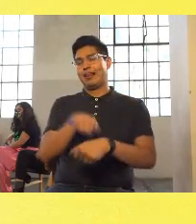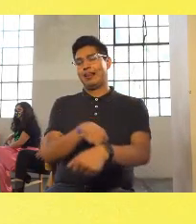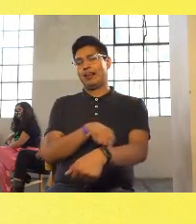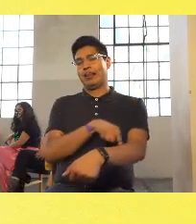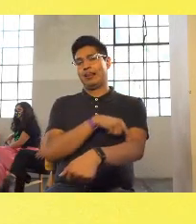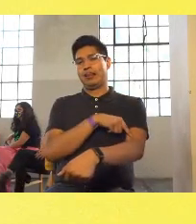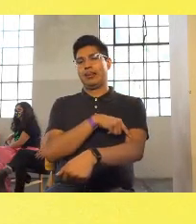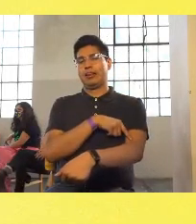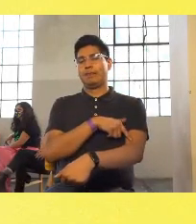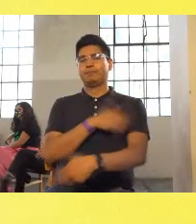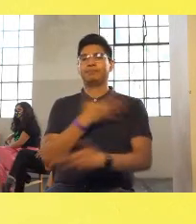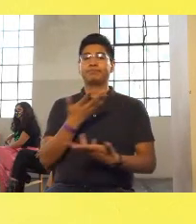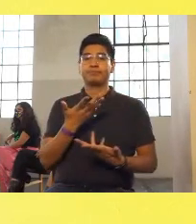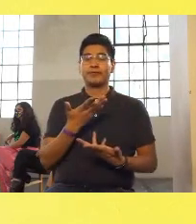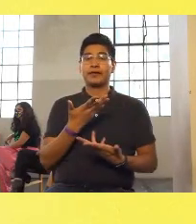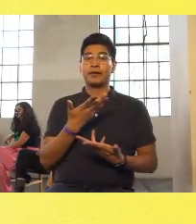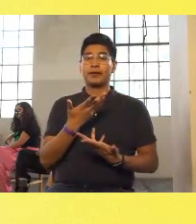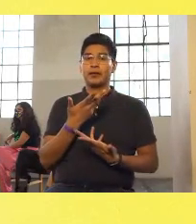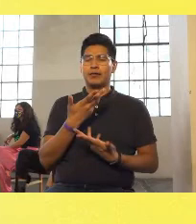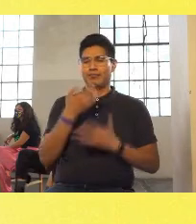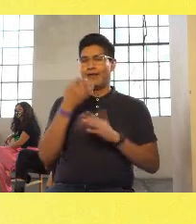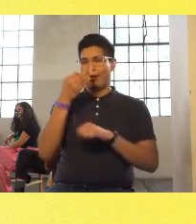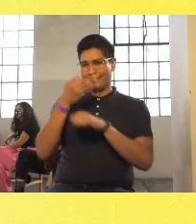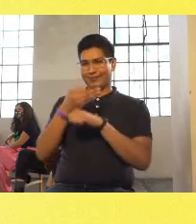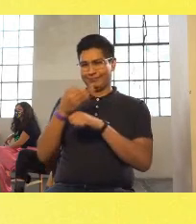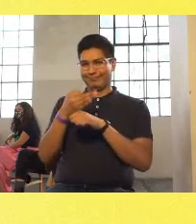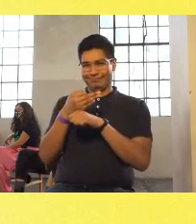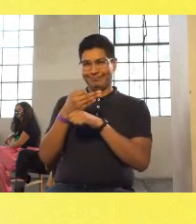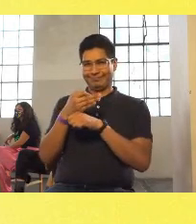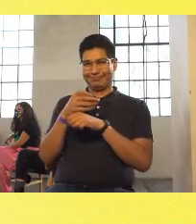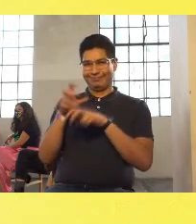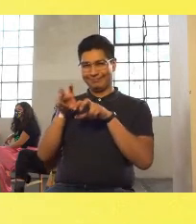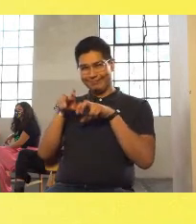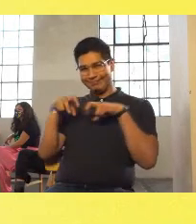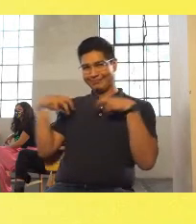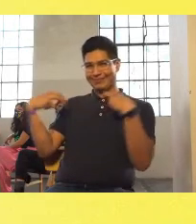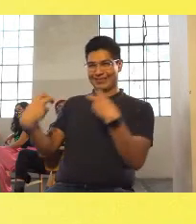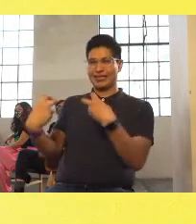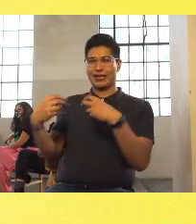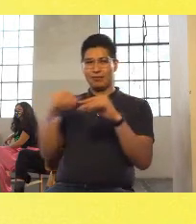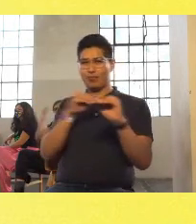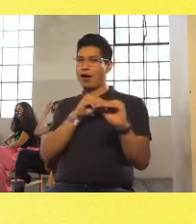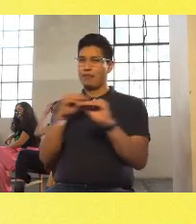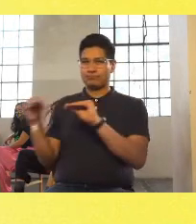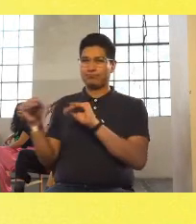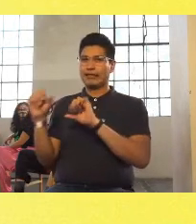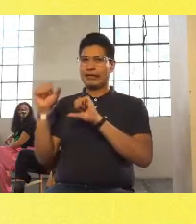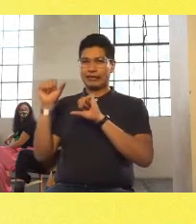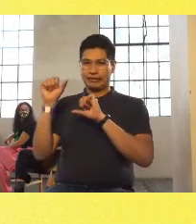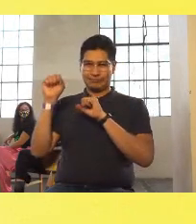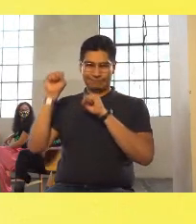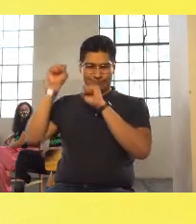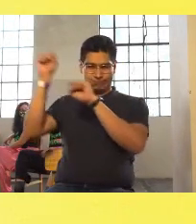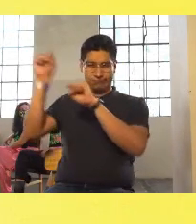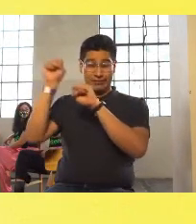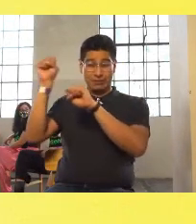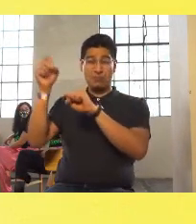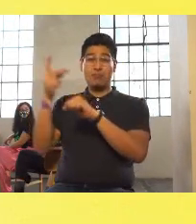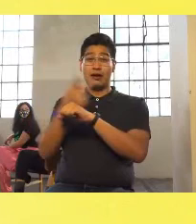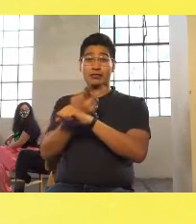pregunta anterior, pero yo creo que en este tipo de movimientos, en cualquier movimiento, creo que no se valen las violencias desde